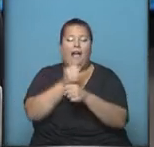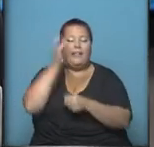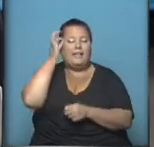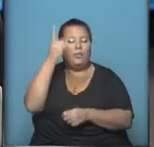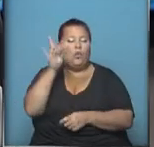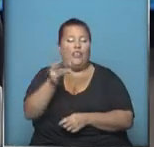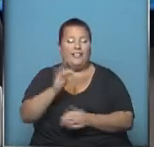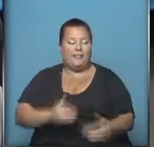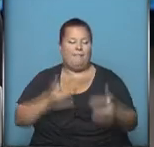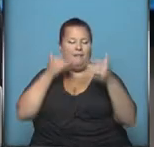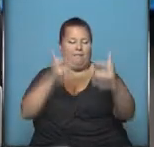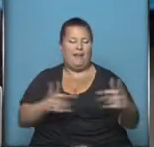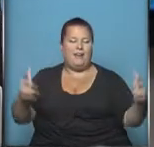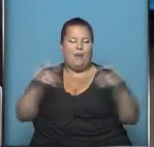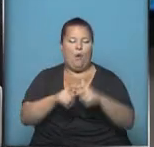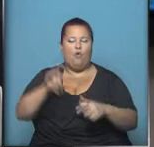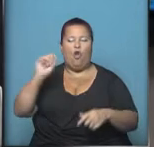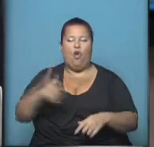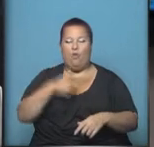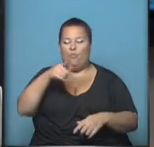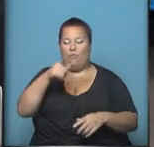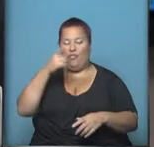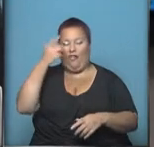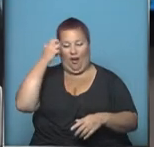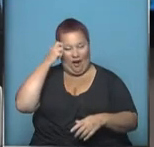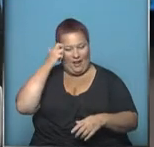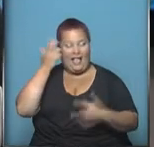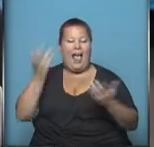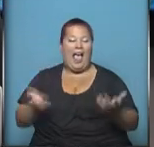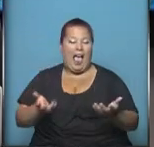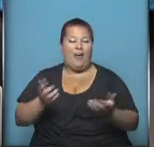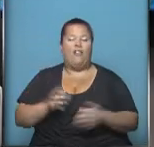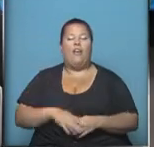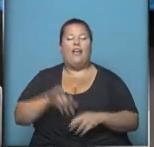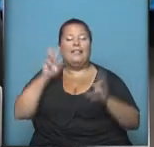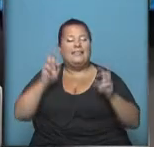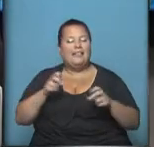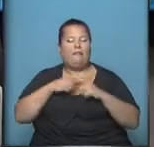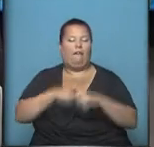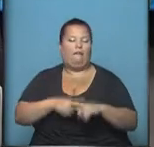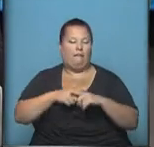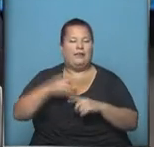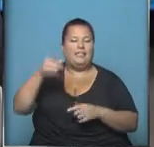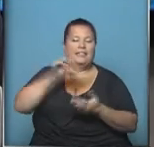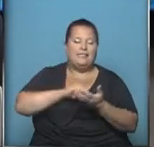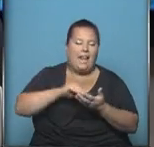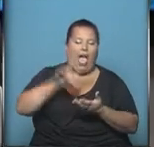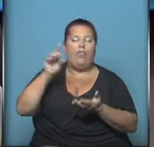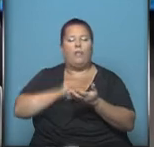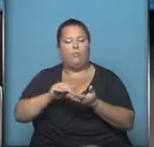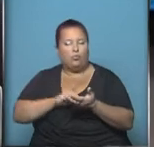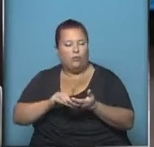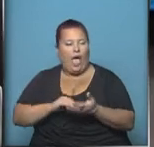de diciembre se prorrogó el período de sesiones ordinarias del congreso claro hay temas que vienen discutiendo se en el senado y en la cámara diputados